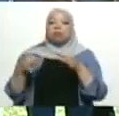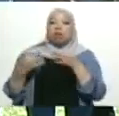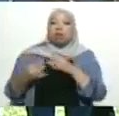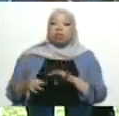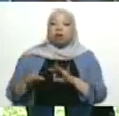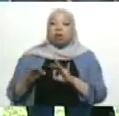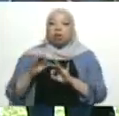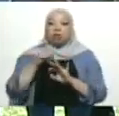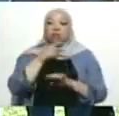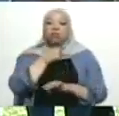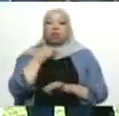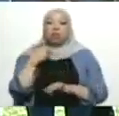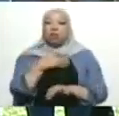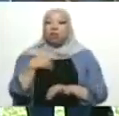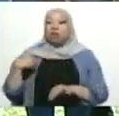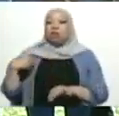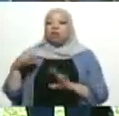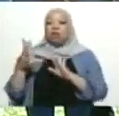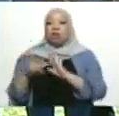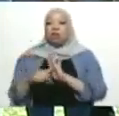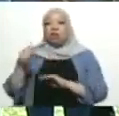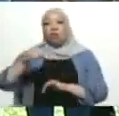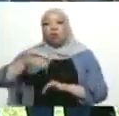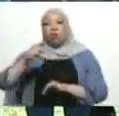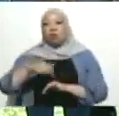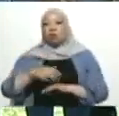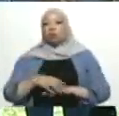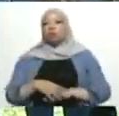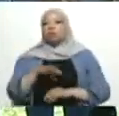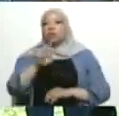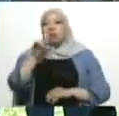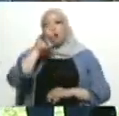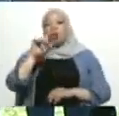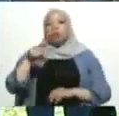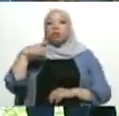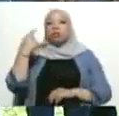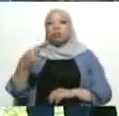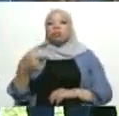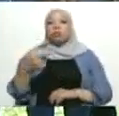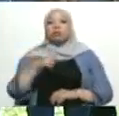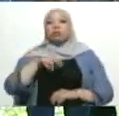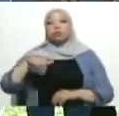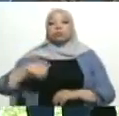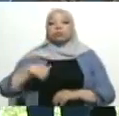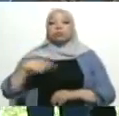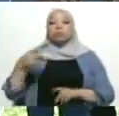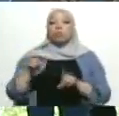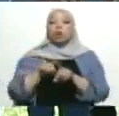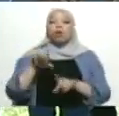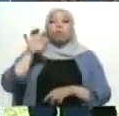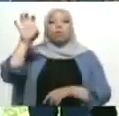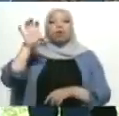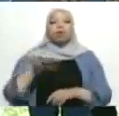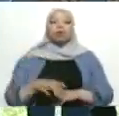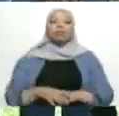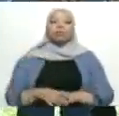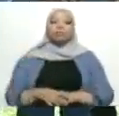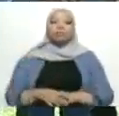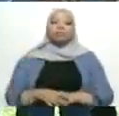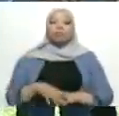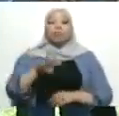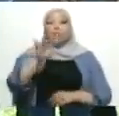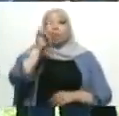pillos. Hoy día, 4 años después, nosotros seguimos teniendo patria. 4 años